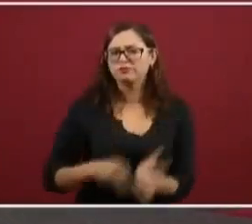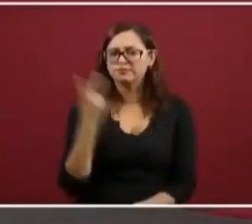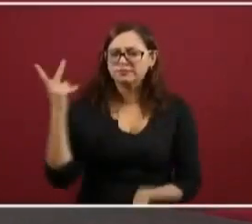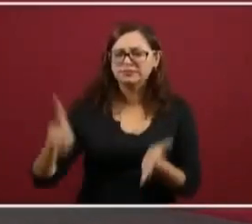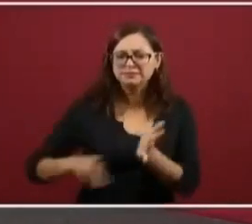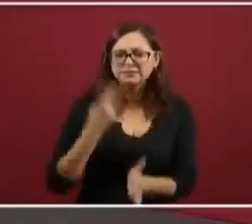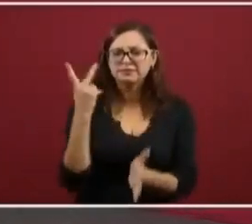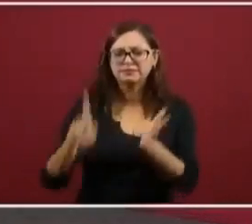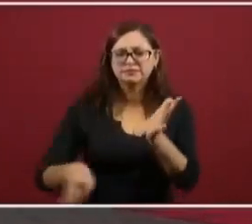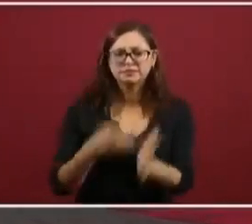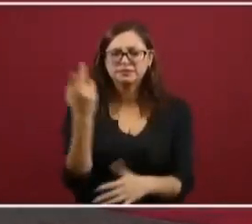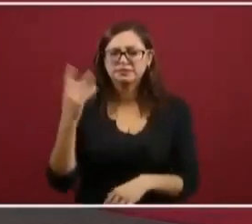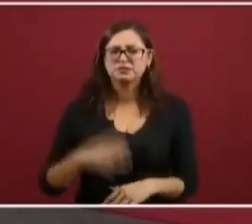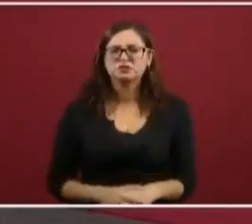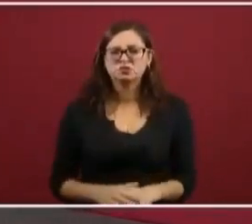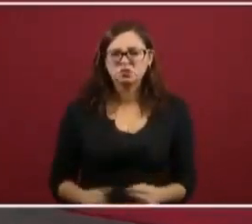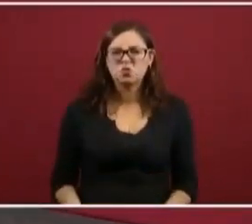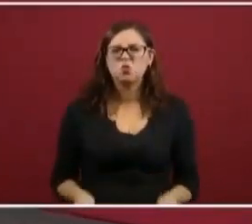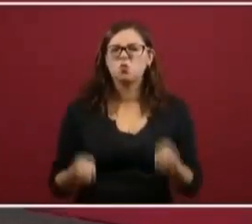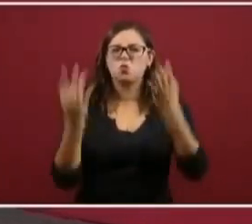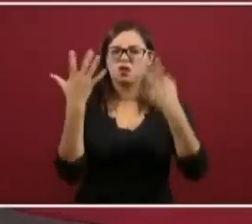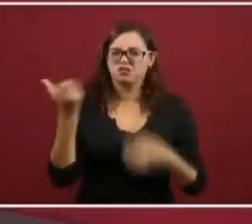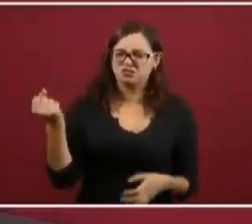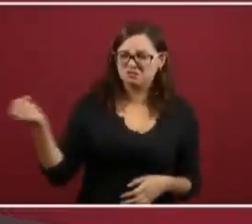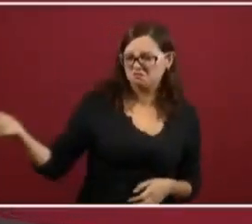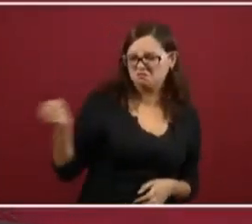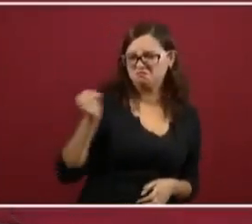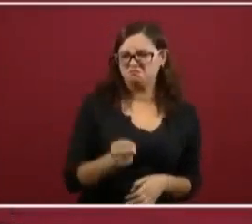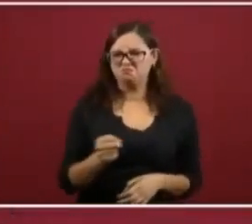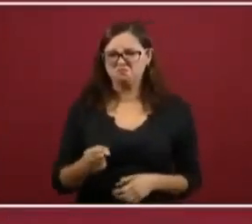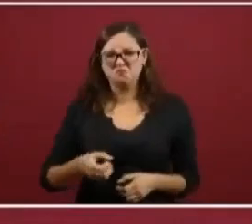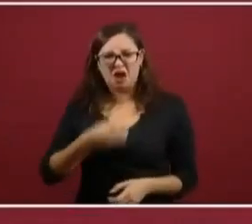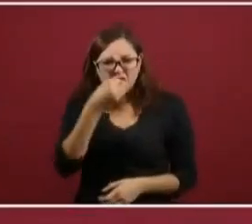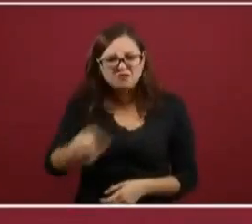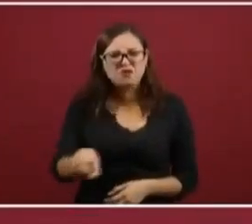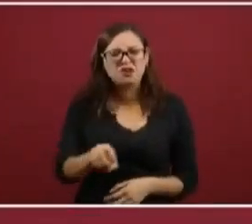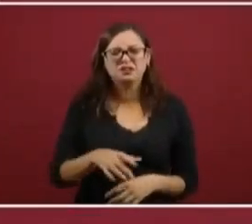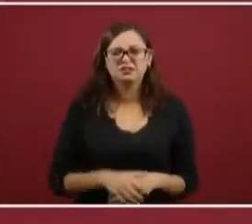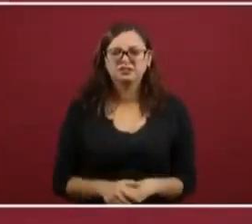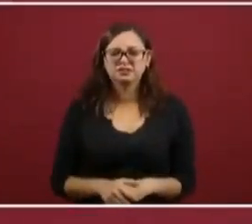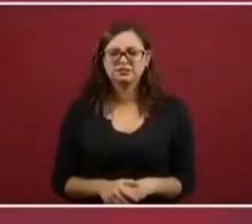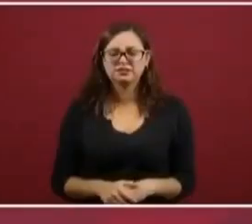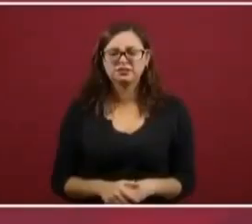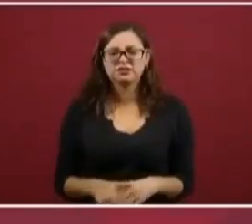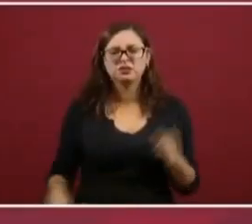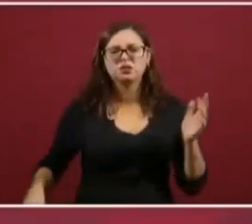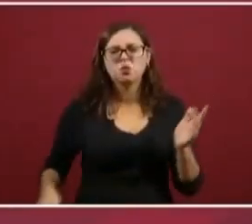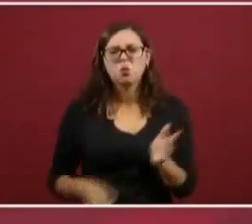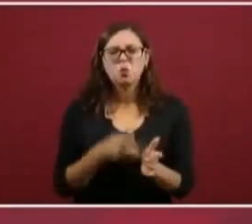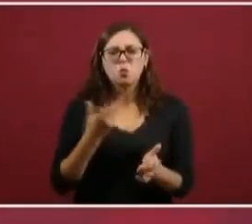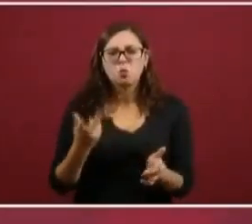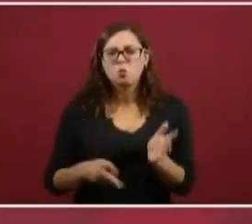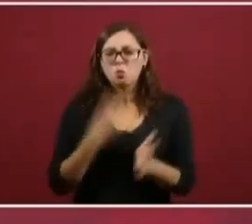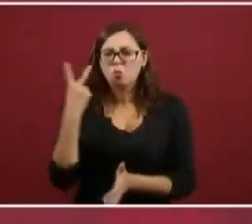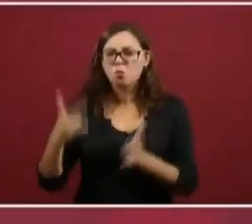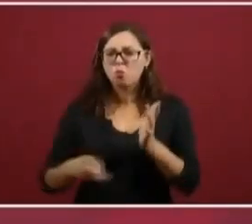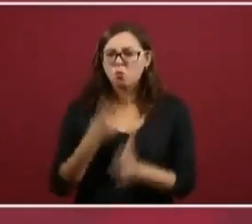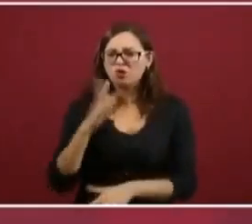electorales Cuántas imposiciones Cuánta burla al